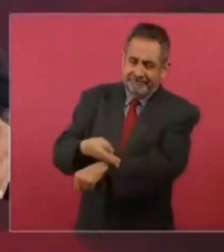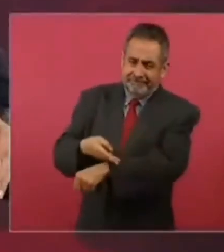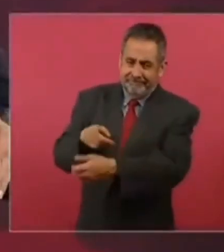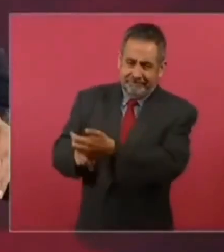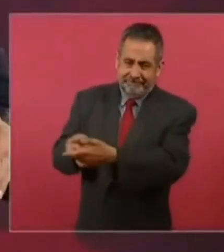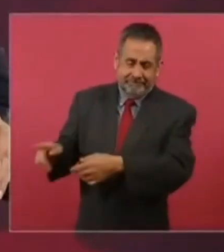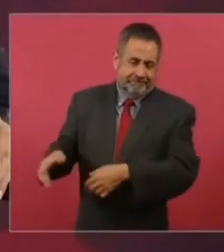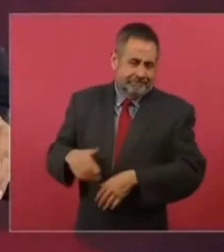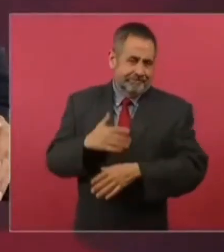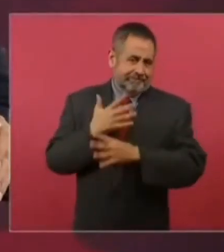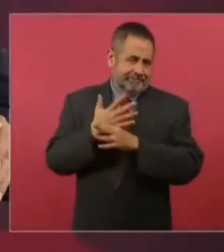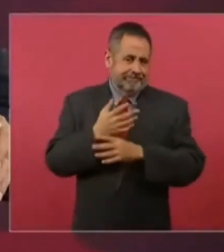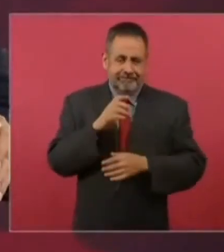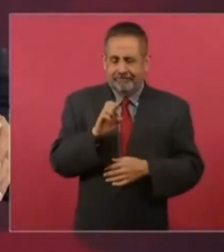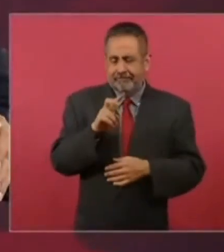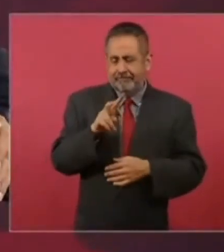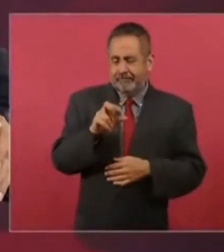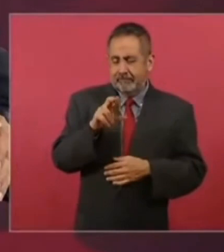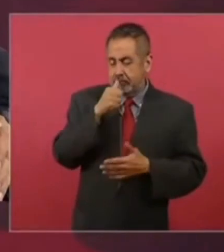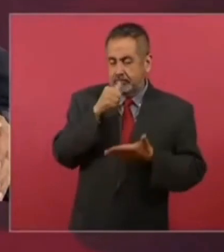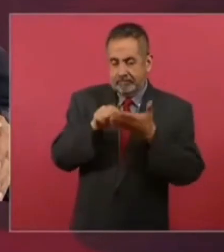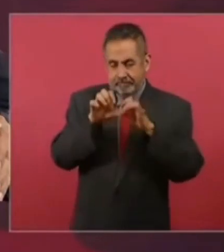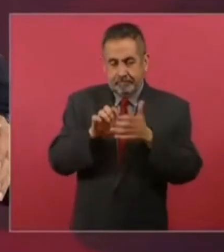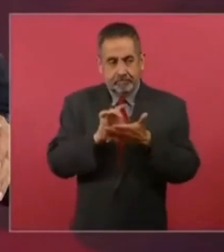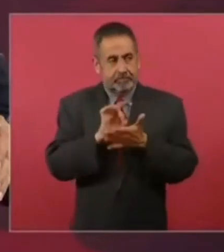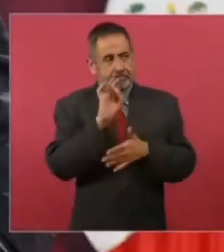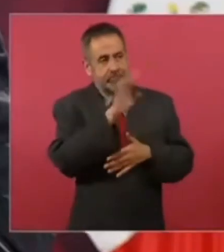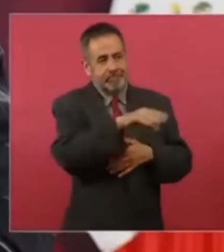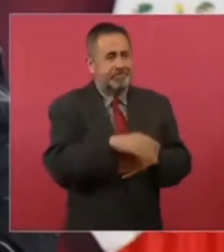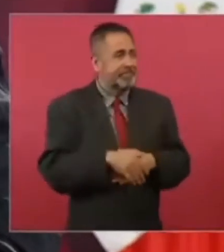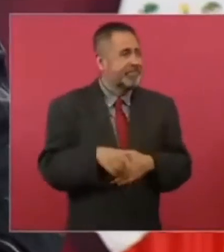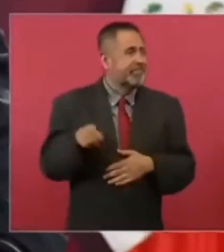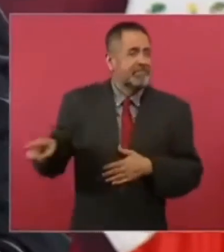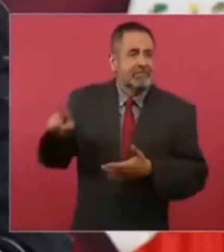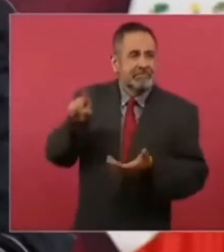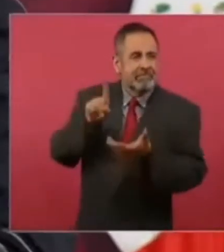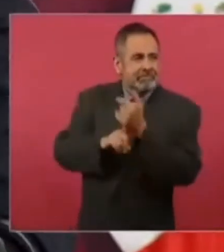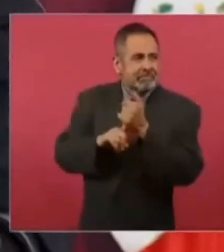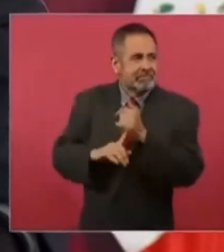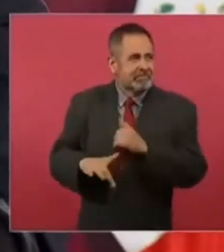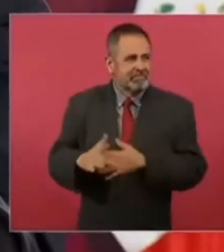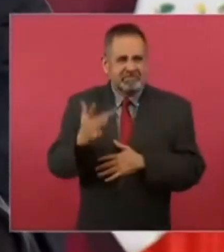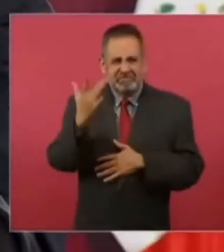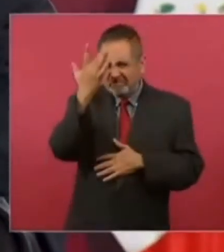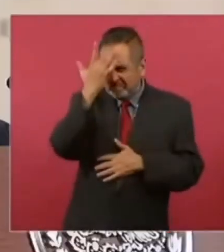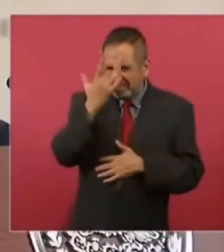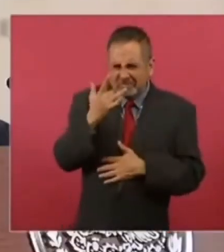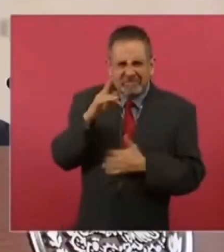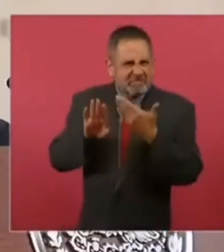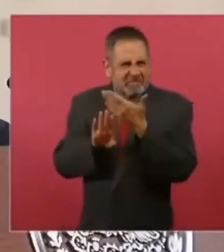comentaba don Evaristo en esa carta a Porfirio, que es hasta espiritista.